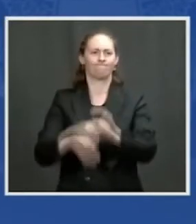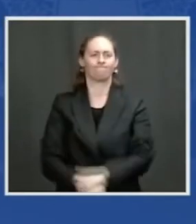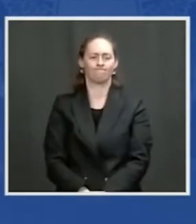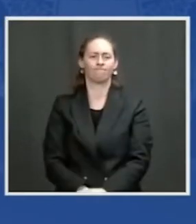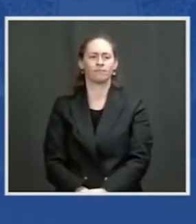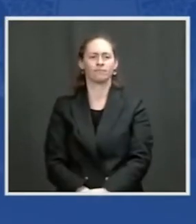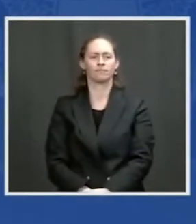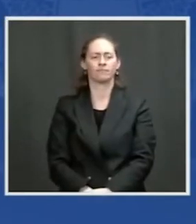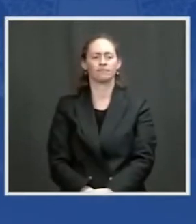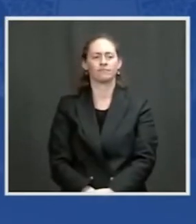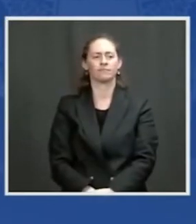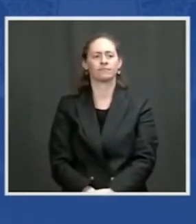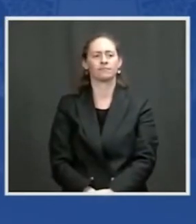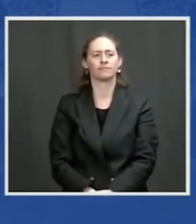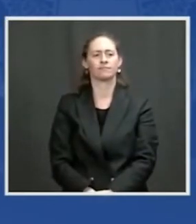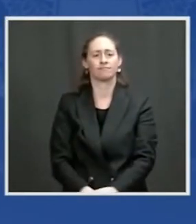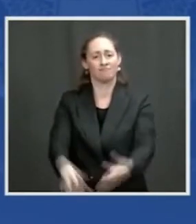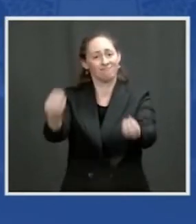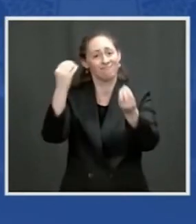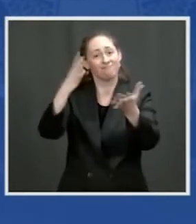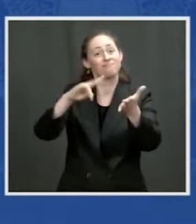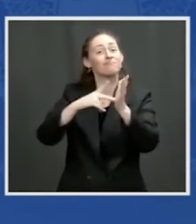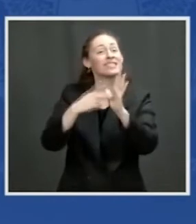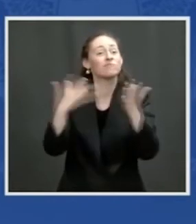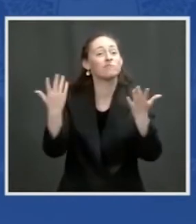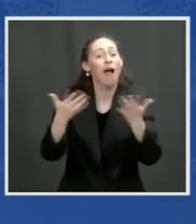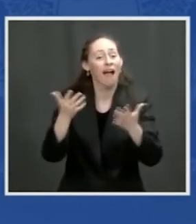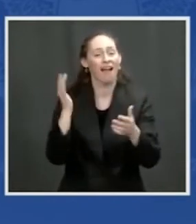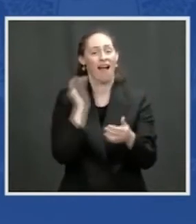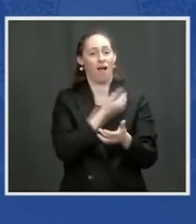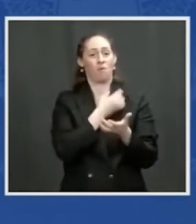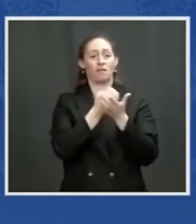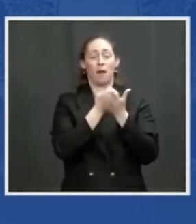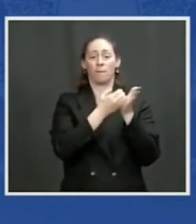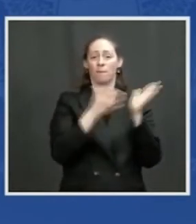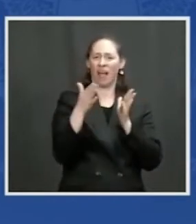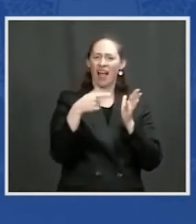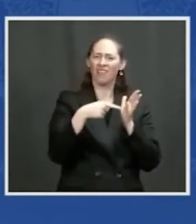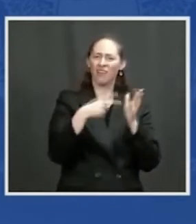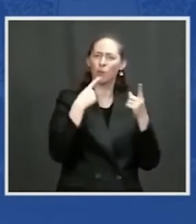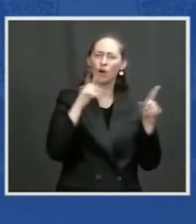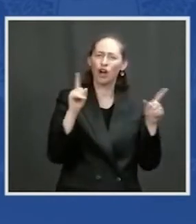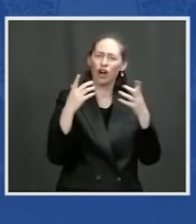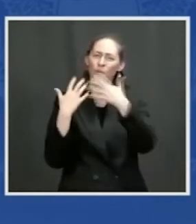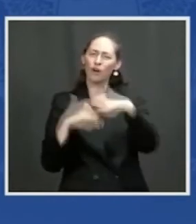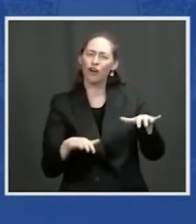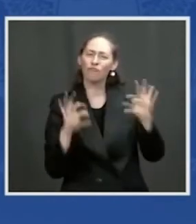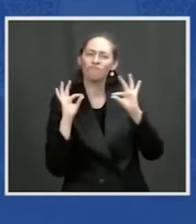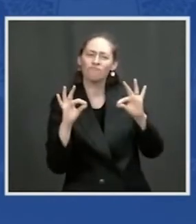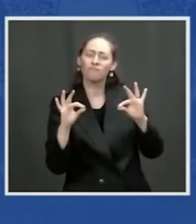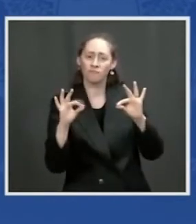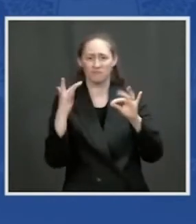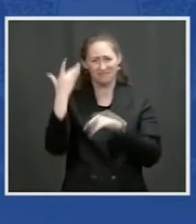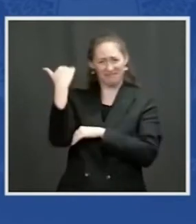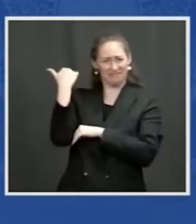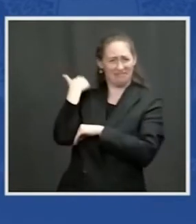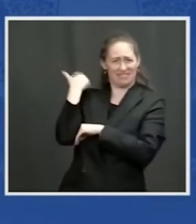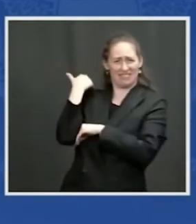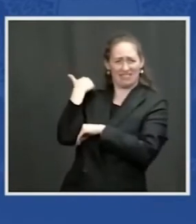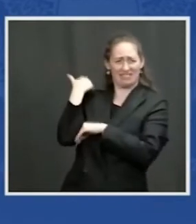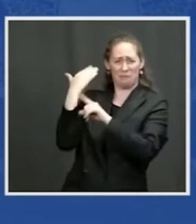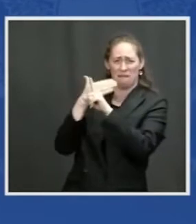salir del hoyo muy profundo en el que se encontraba nuestra economía sería simple fácil e inmediato o perfectamente estable recuerden